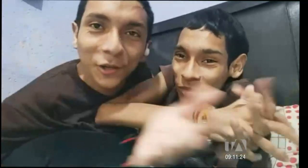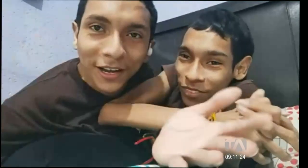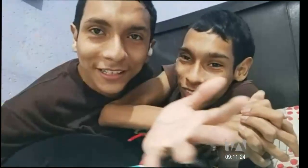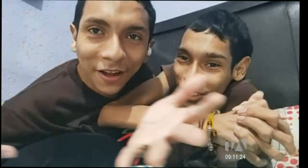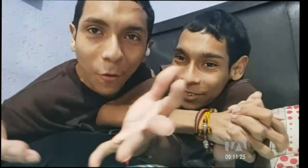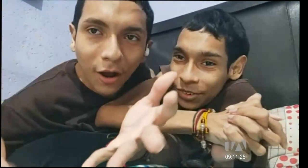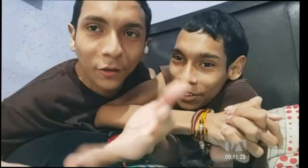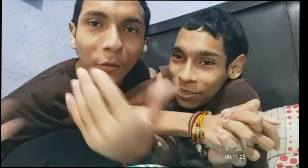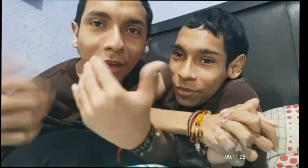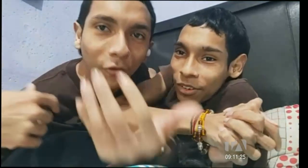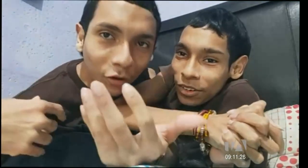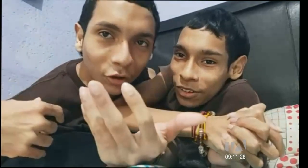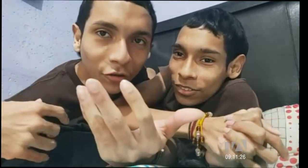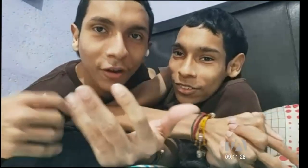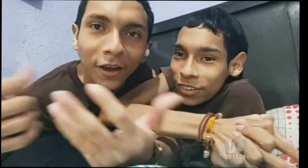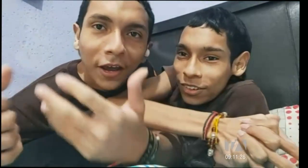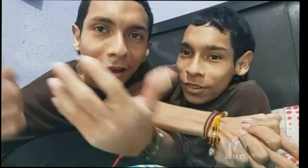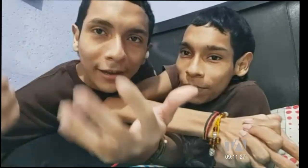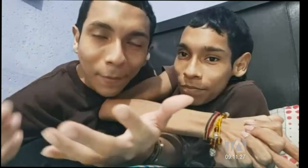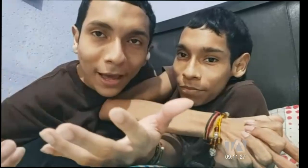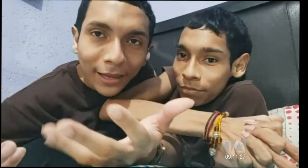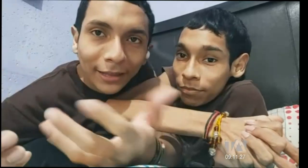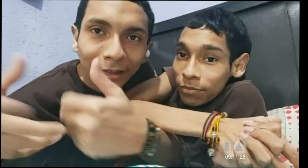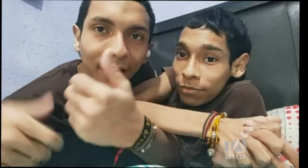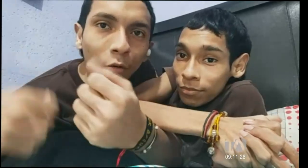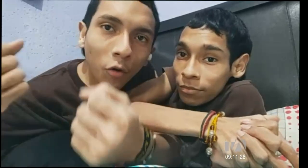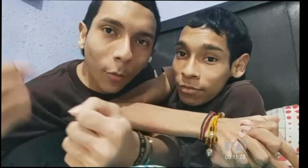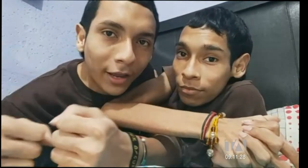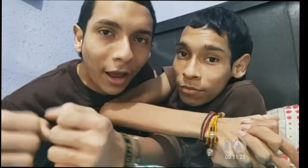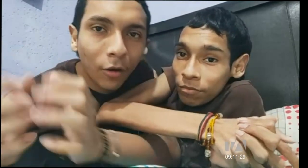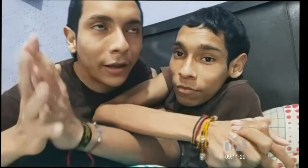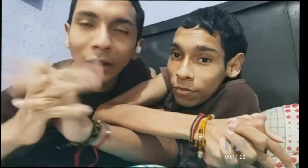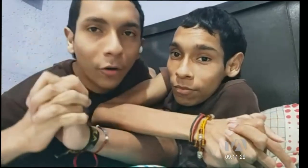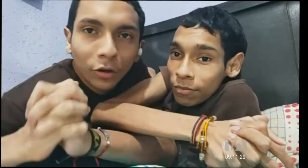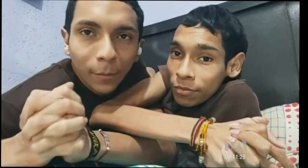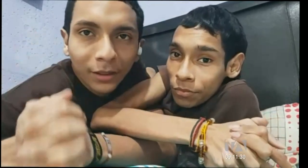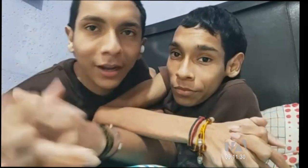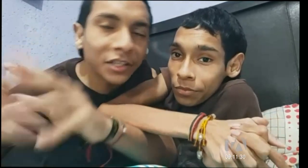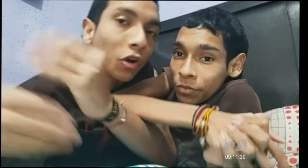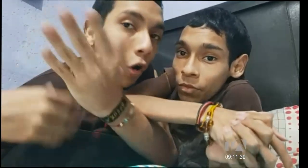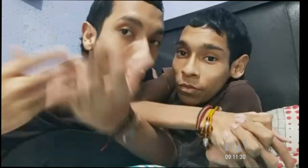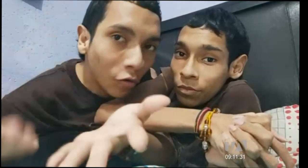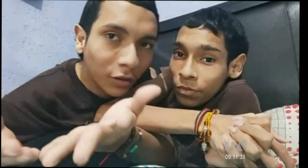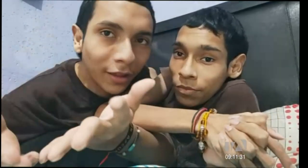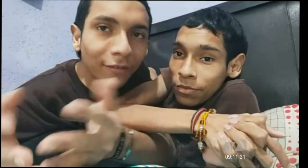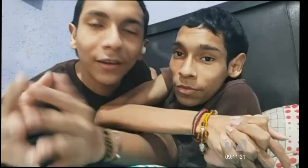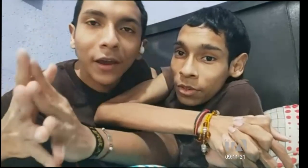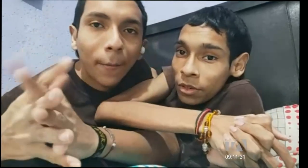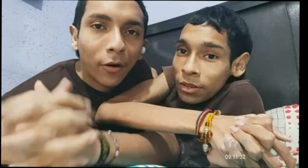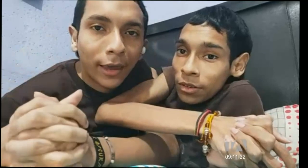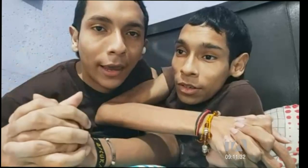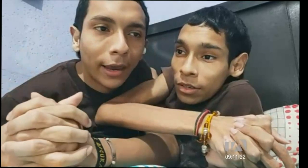Chéverísimo. Eso es lo que se estaba buscando, porque nosotros, más allá de dar un comunicado, estamos totalmente agradecidos con